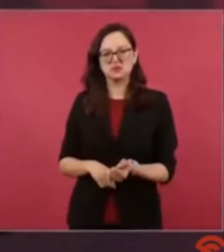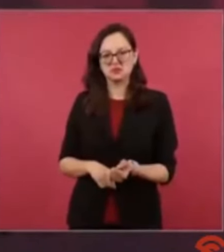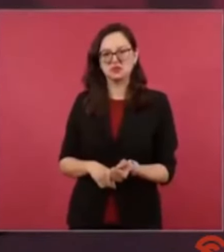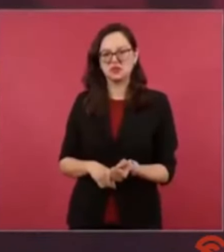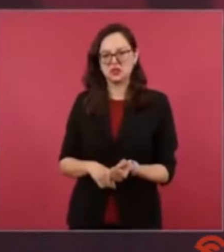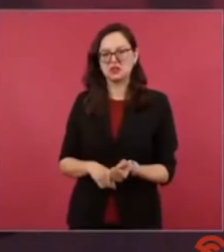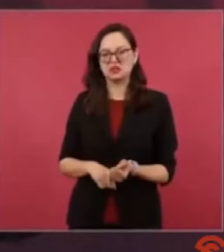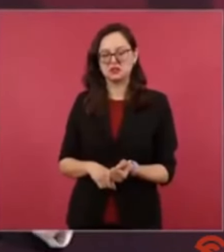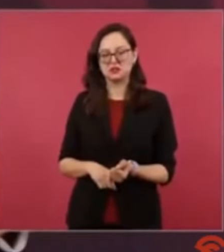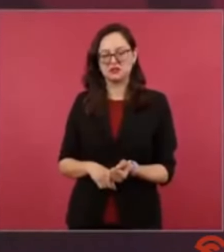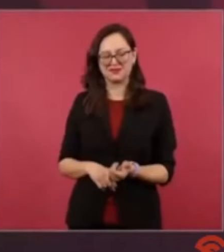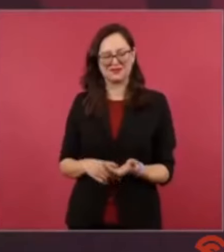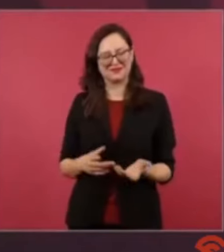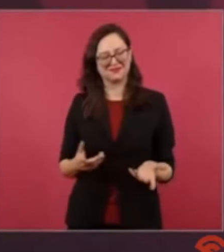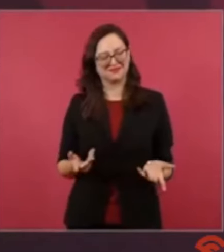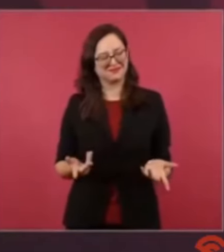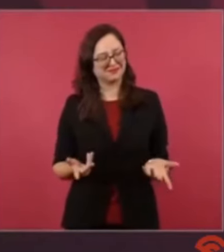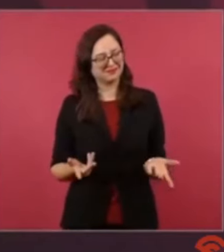Fíjense